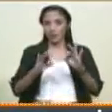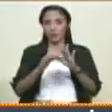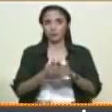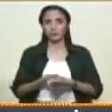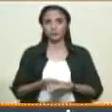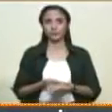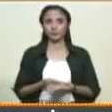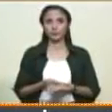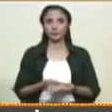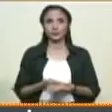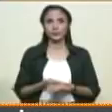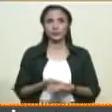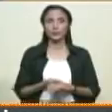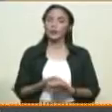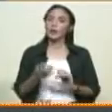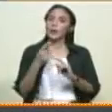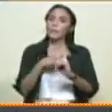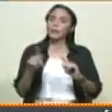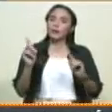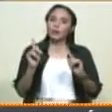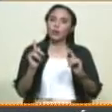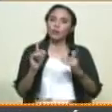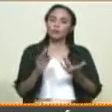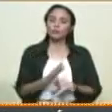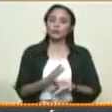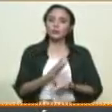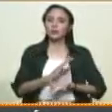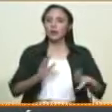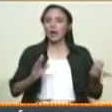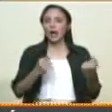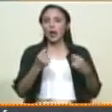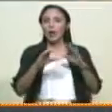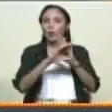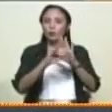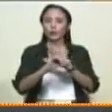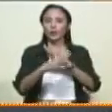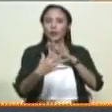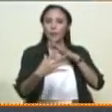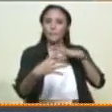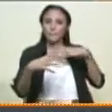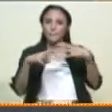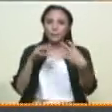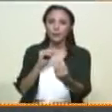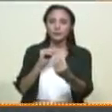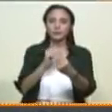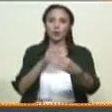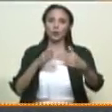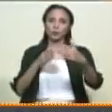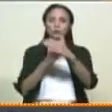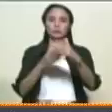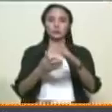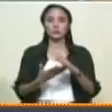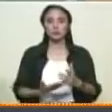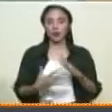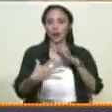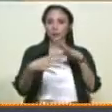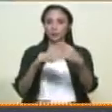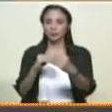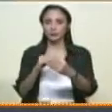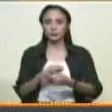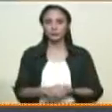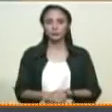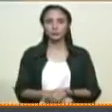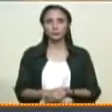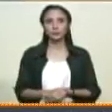Pero esa Asamblea Nacional Constituyente fue como un torniquete contra ese desmembramiento del